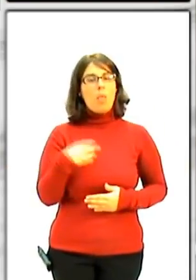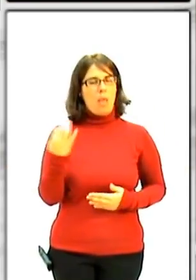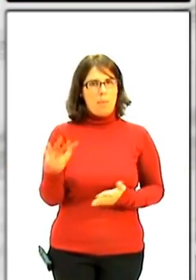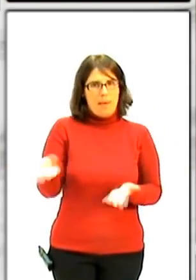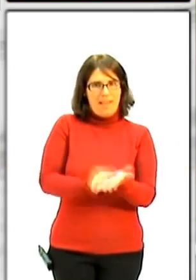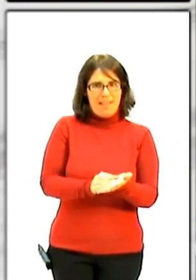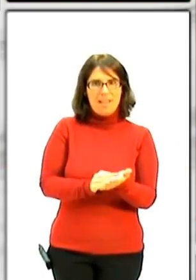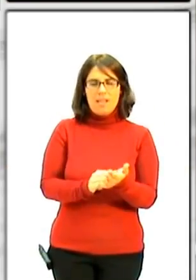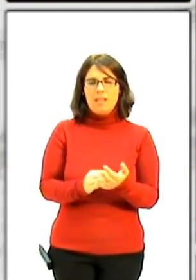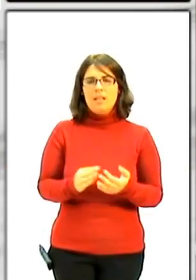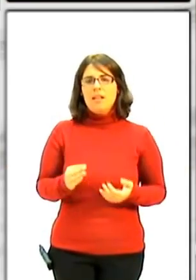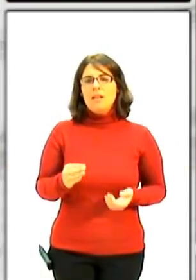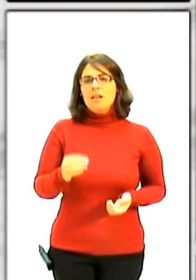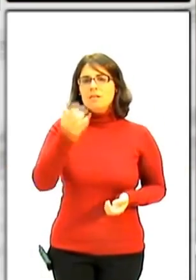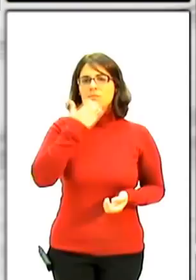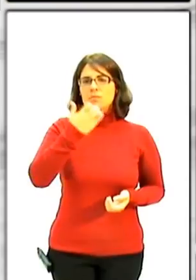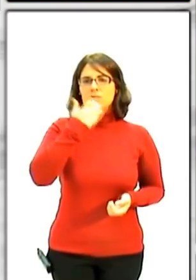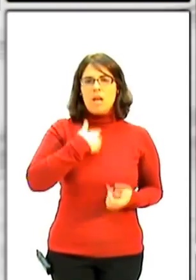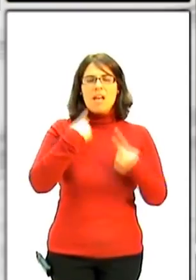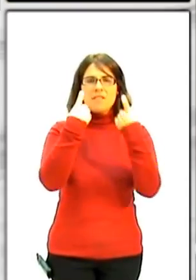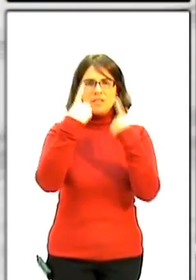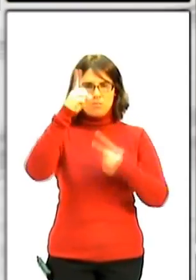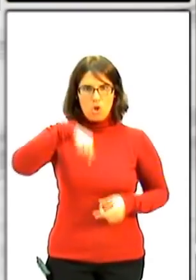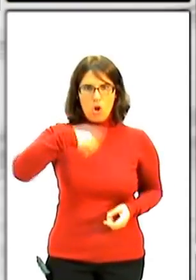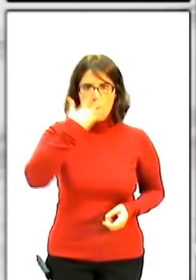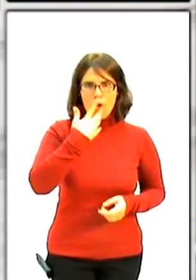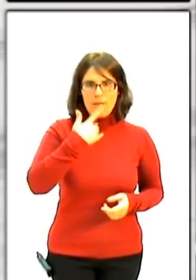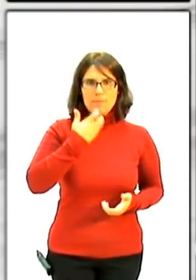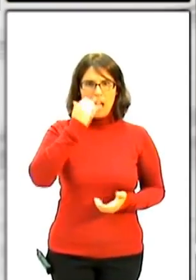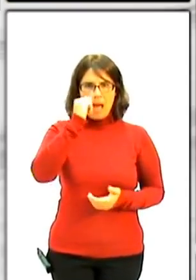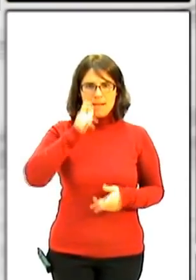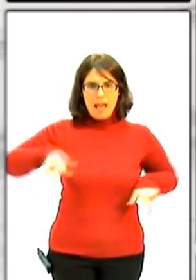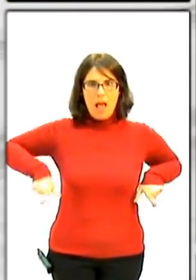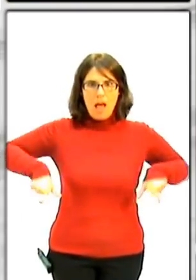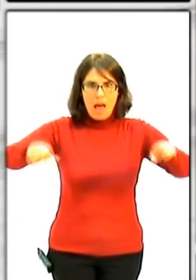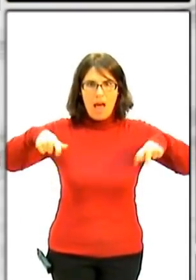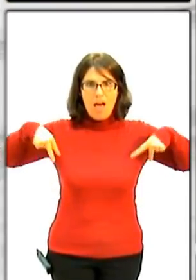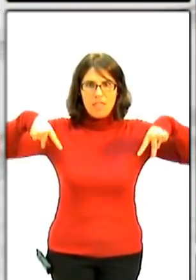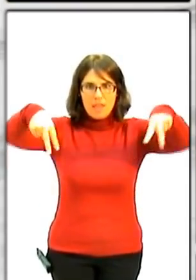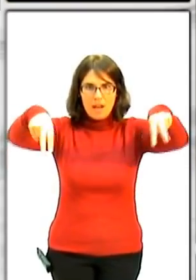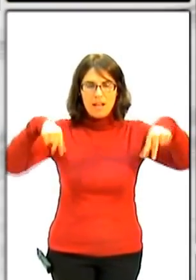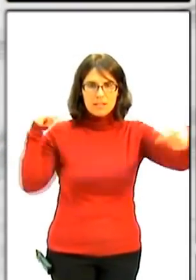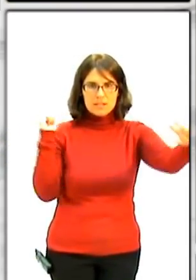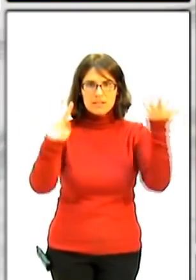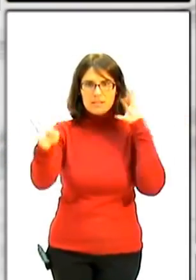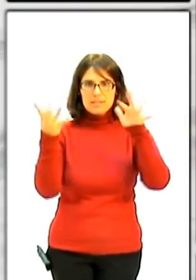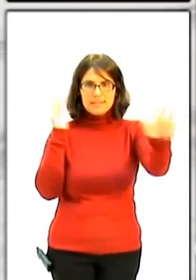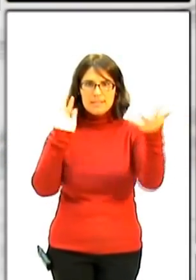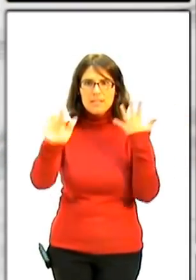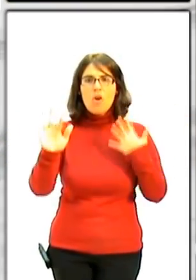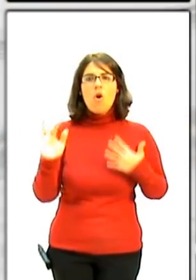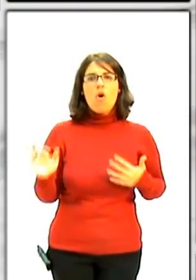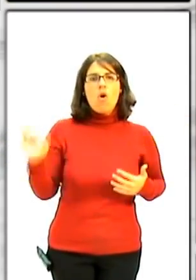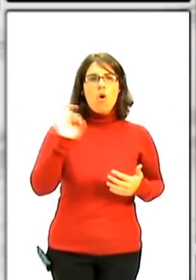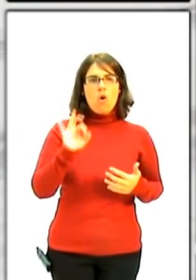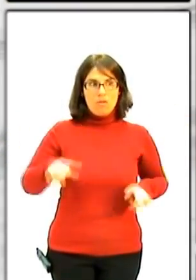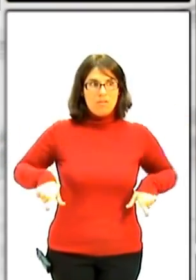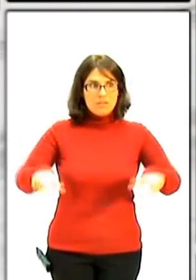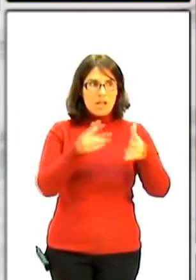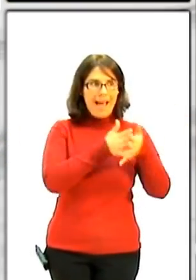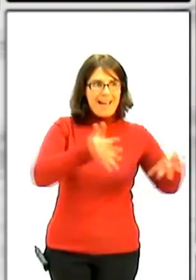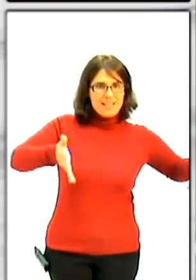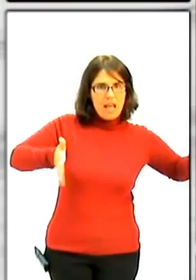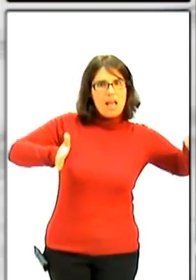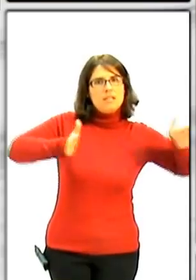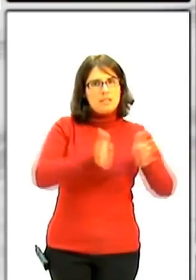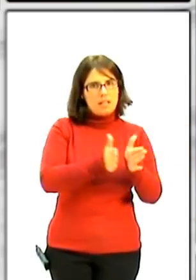Necesitamos conocer si hay aceras, si esas aceras, como os decía antes, son anchas, son